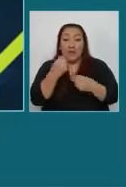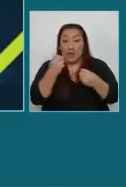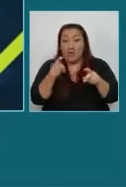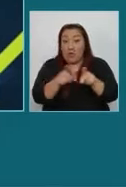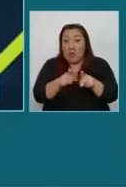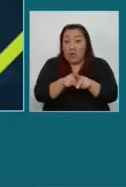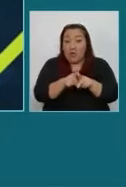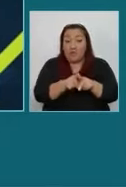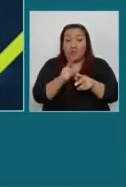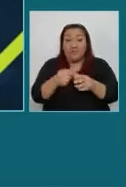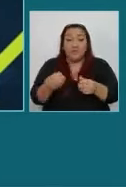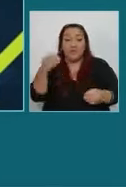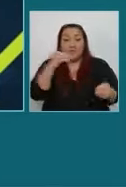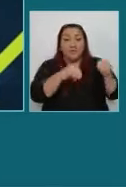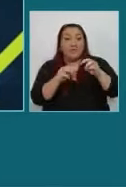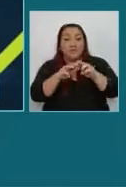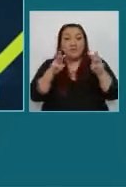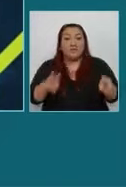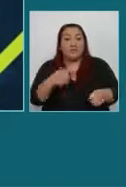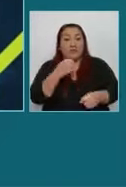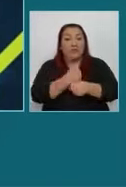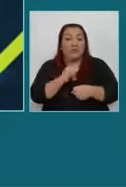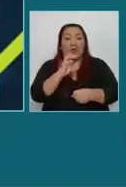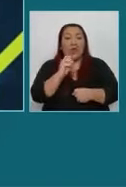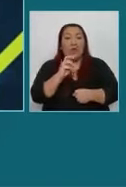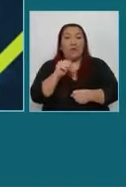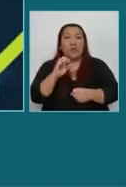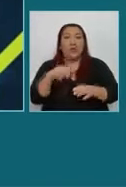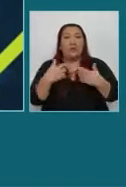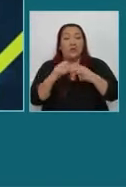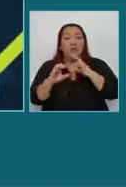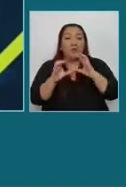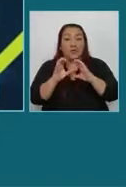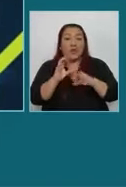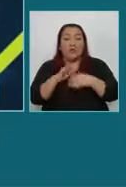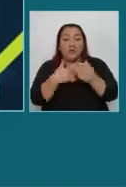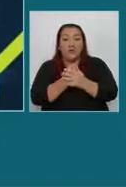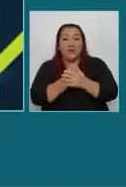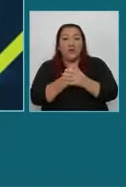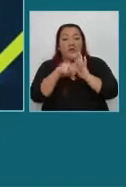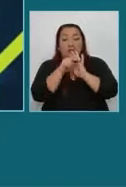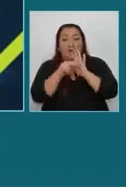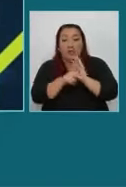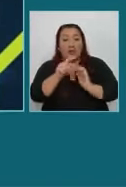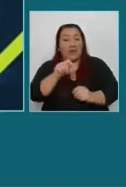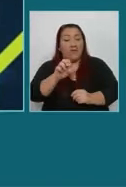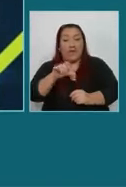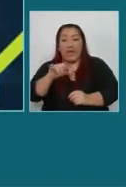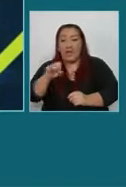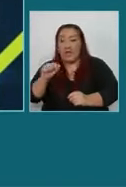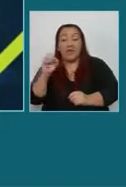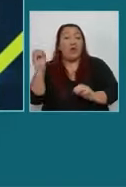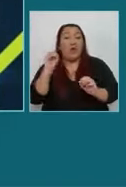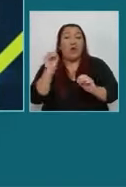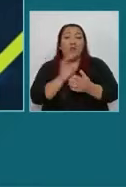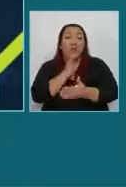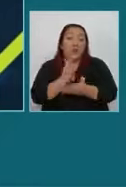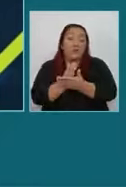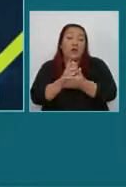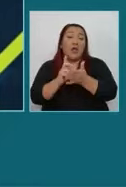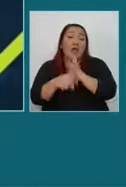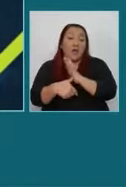por ejemplo, también la implementación de mesas de trabajo, comités en donde podamos discutir, por ejemplo, normas técnicas o problemáticas